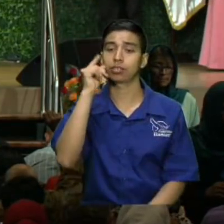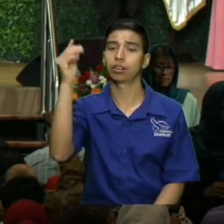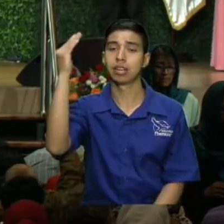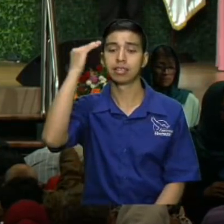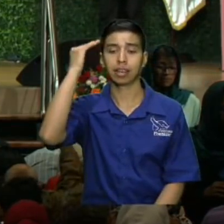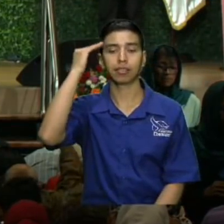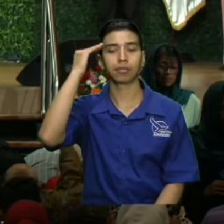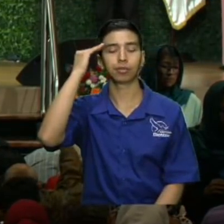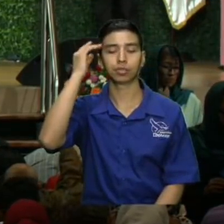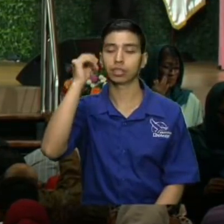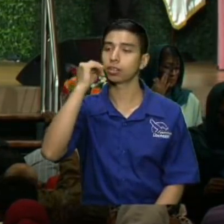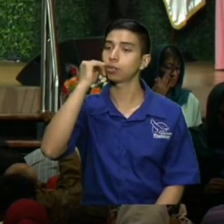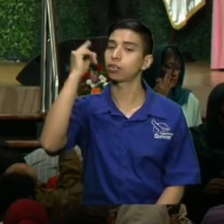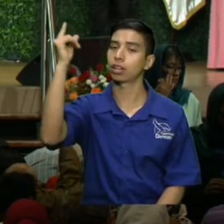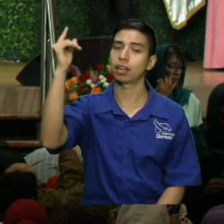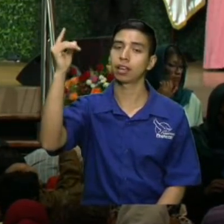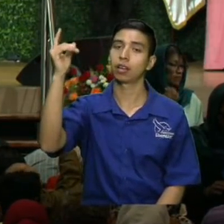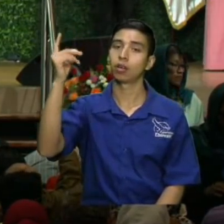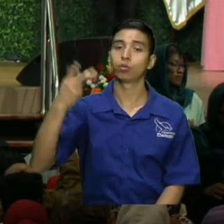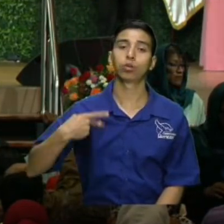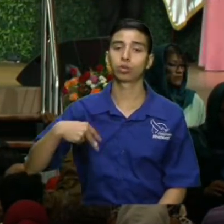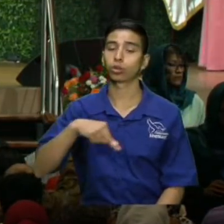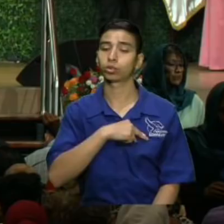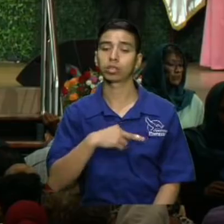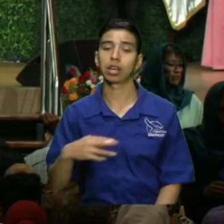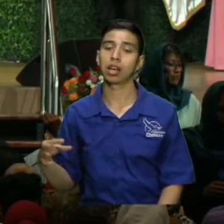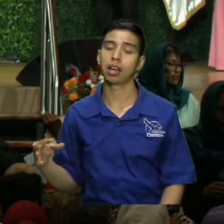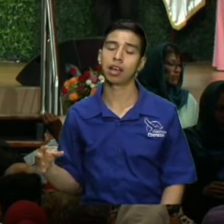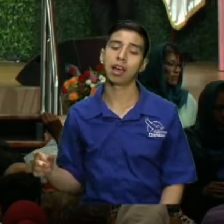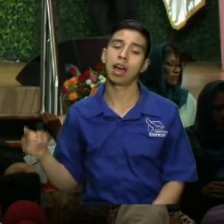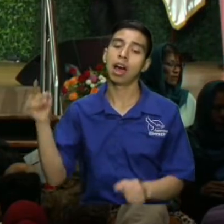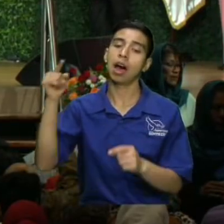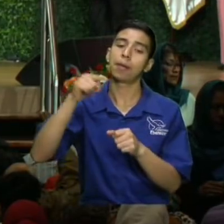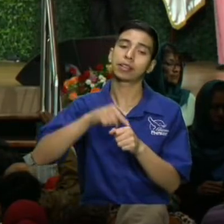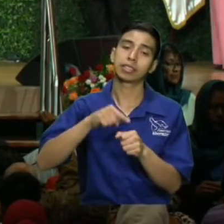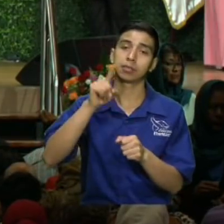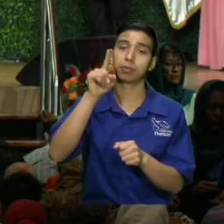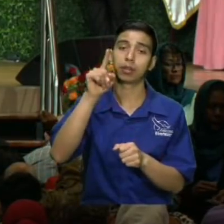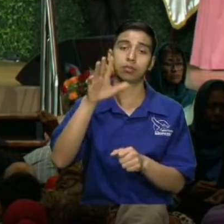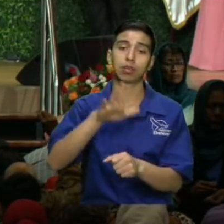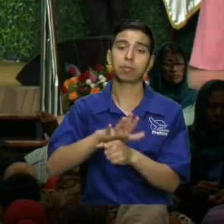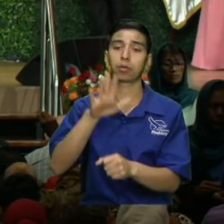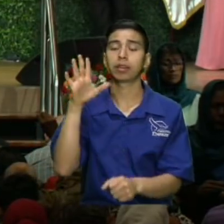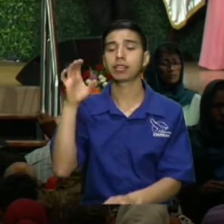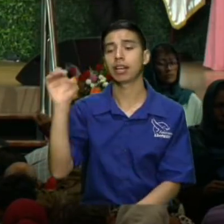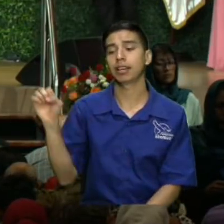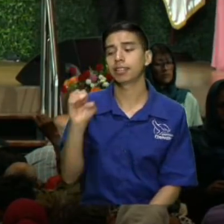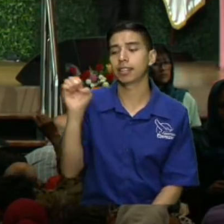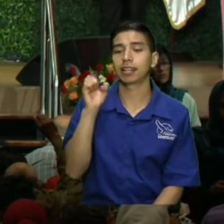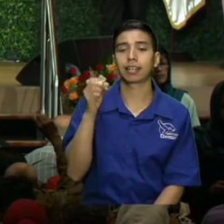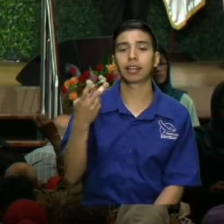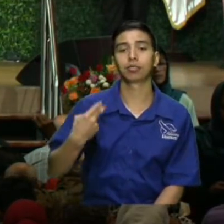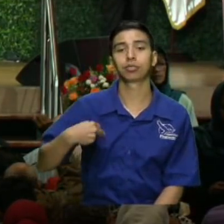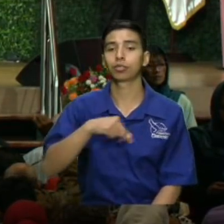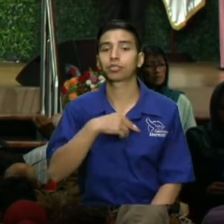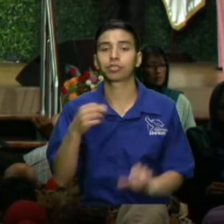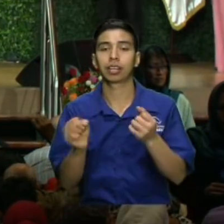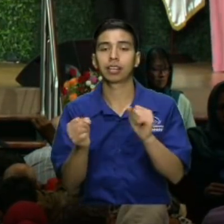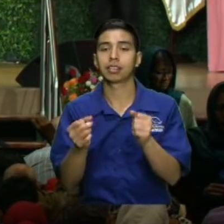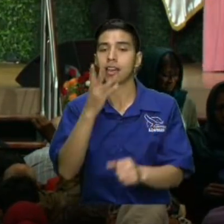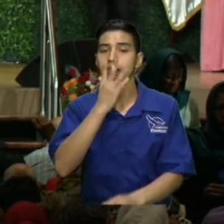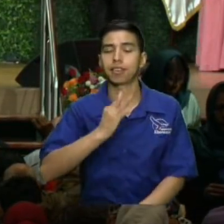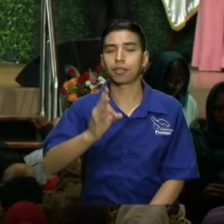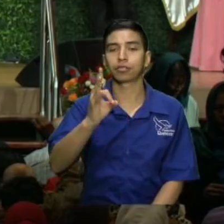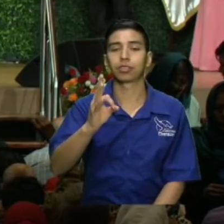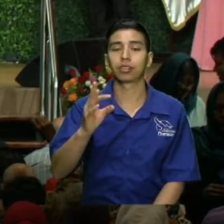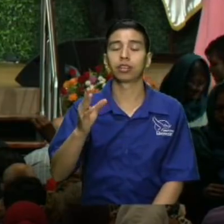sabiendo, Señor, que vamos a participar de un pacto eterno que nos hace hijos, nos ha hecho hijos y nos ha